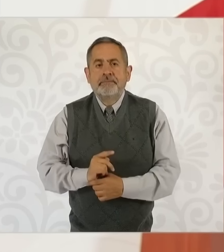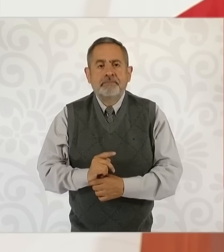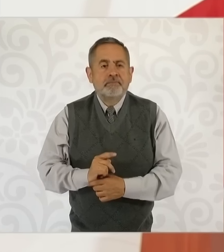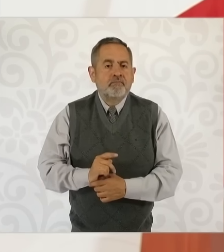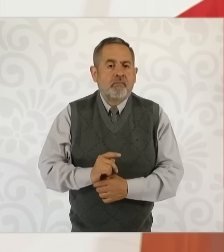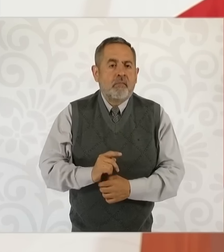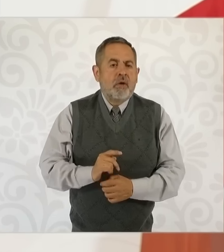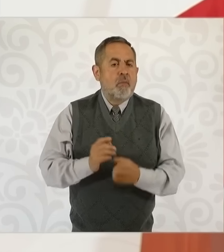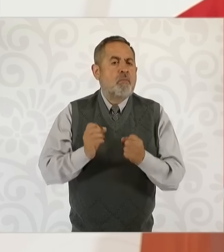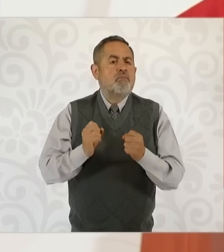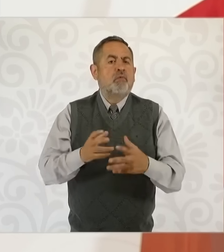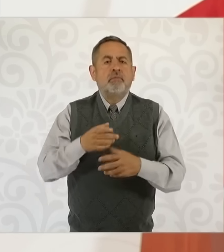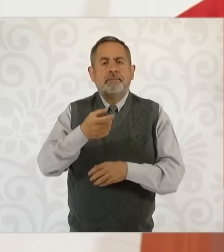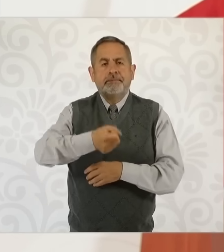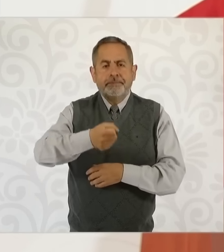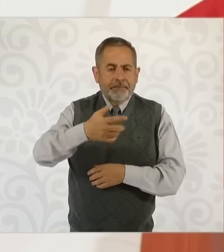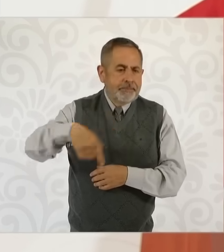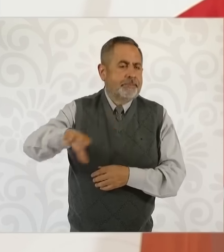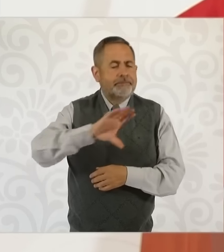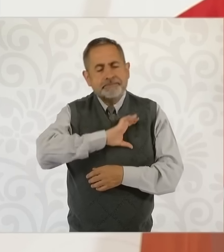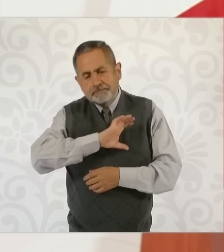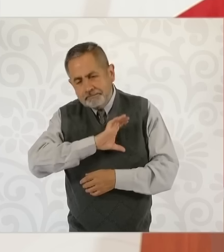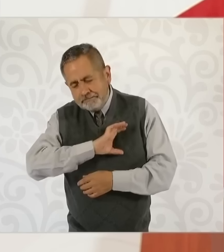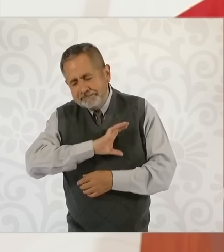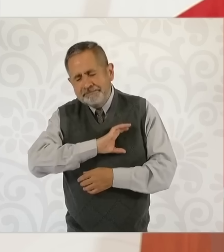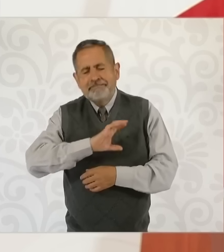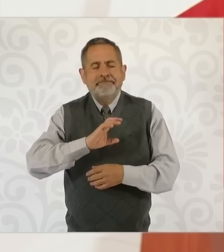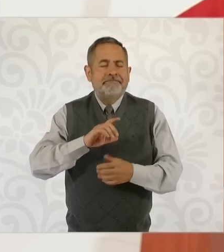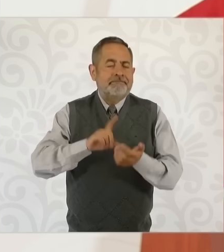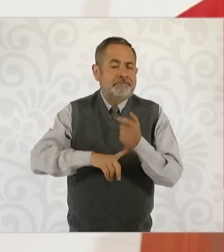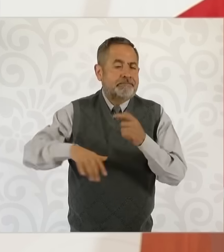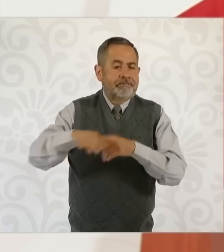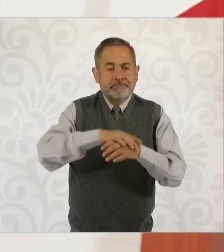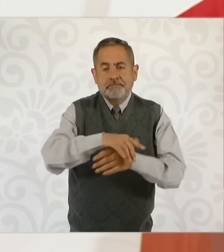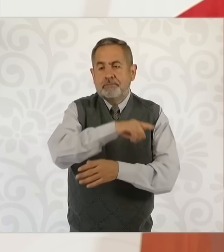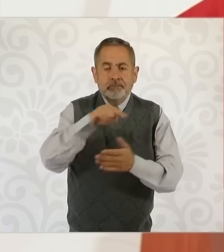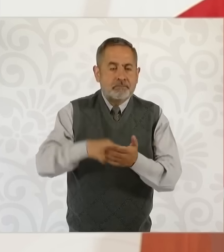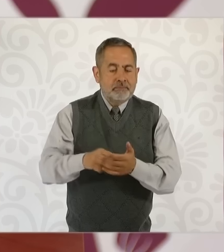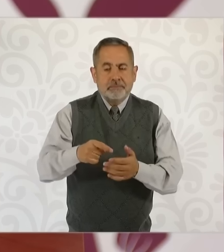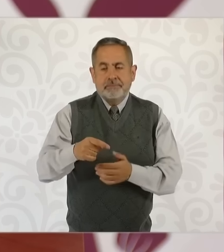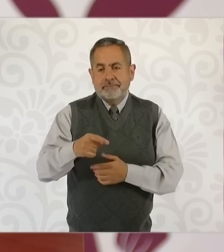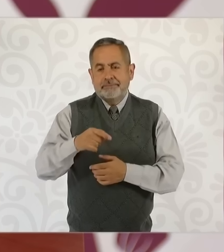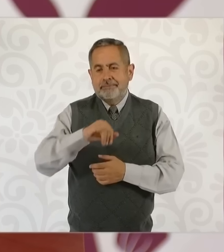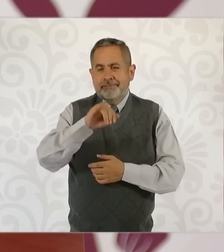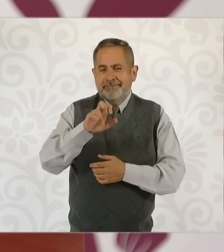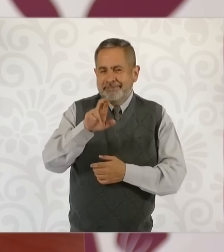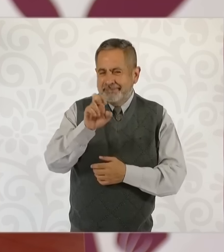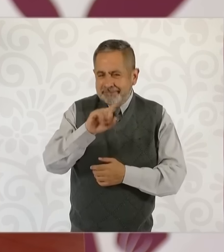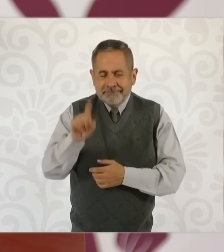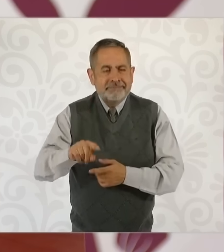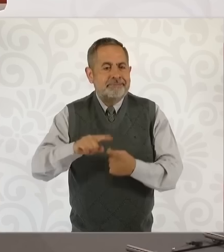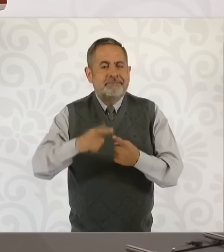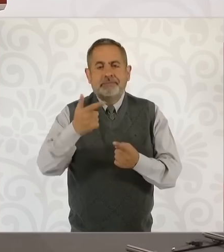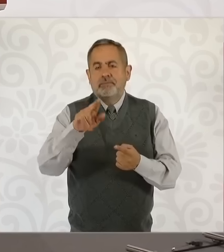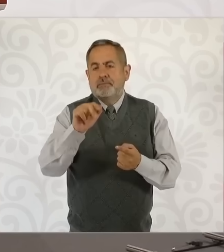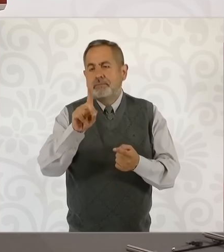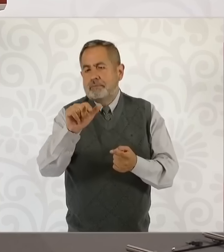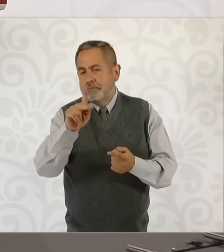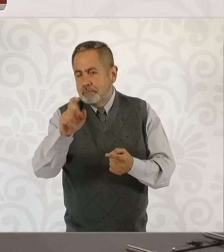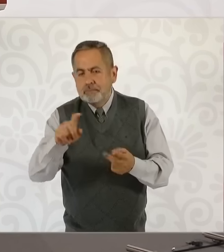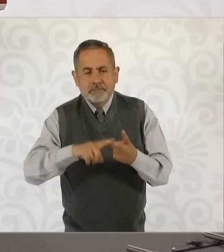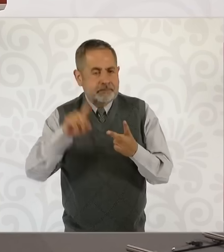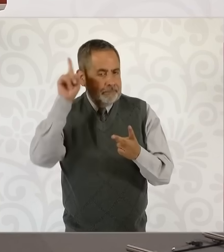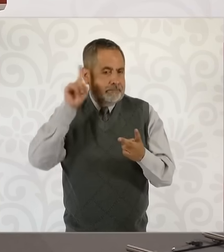cariño al pueblo de Jerez, de Guadalupe y de todo Zacatecas. Muchas gracias.